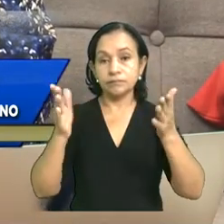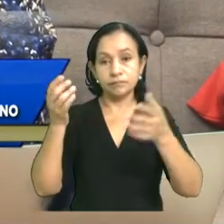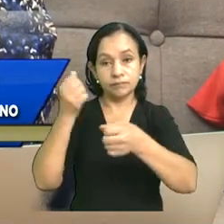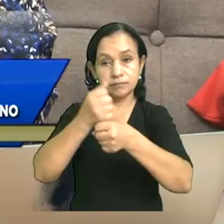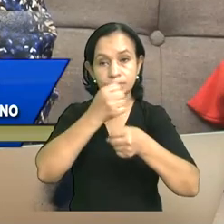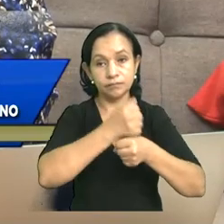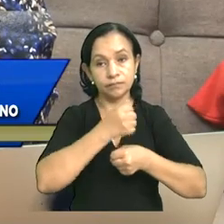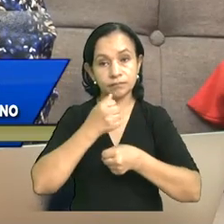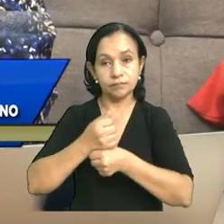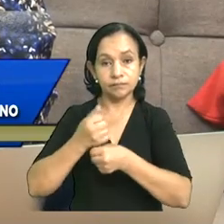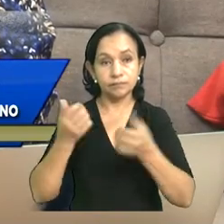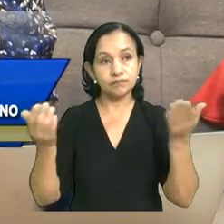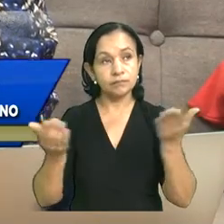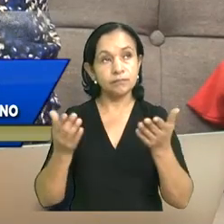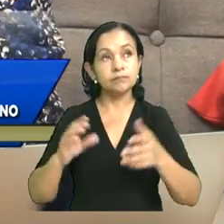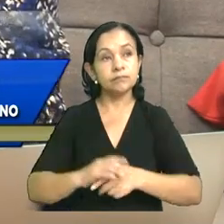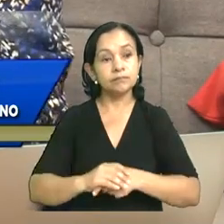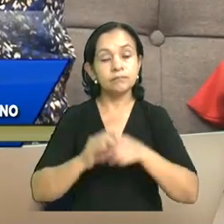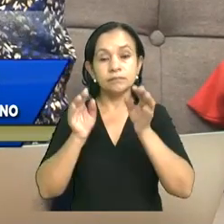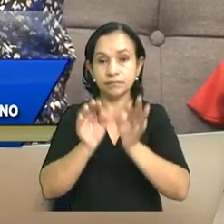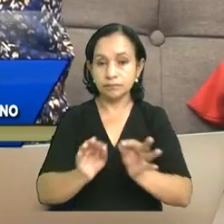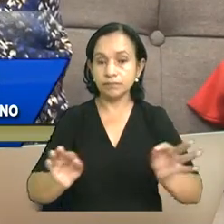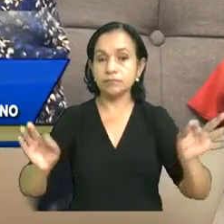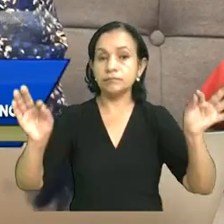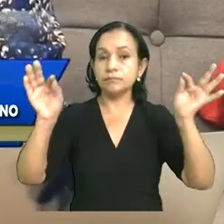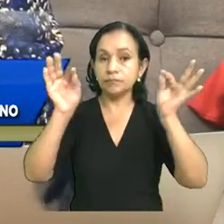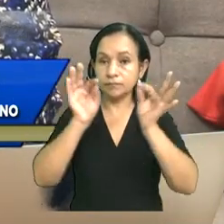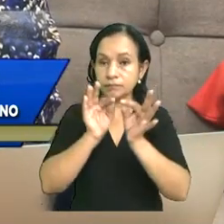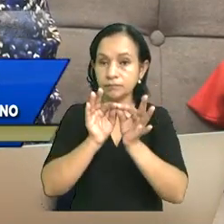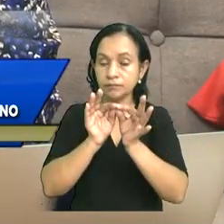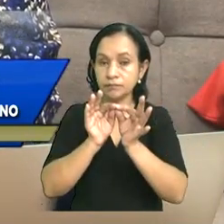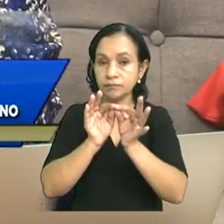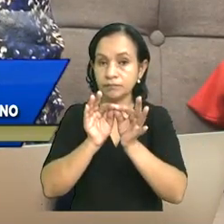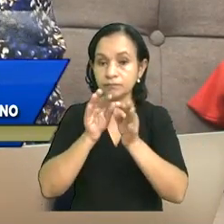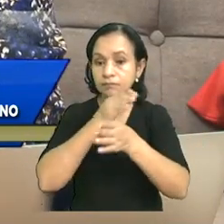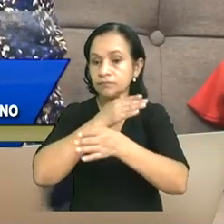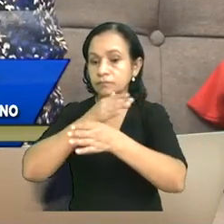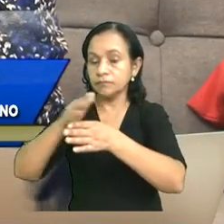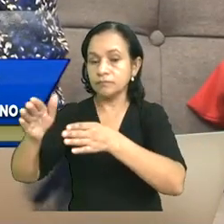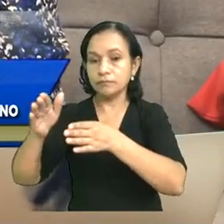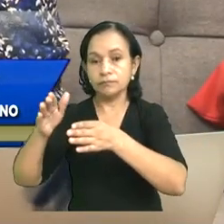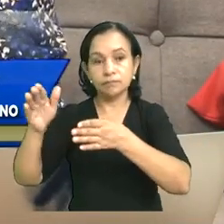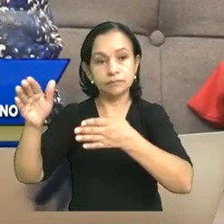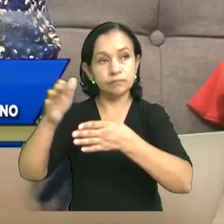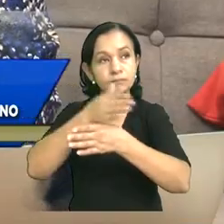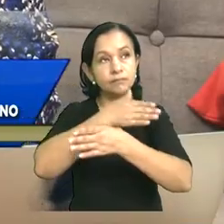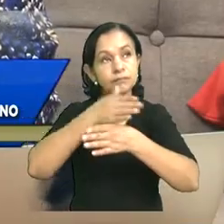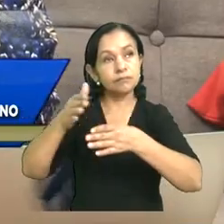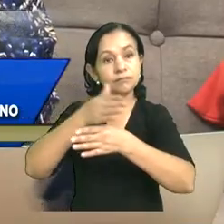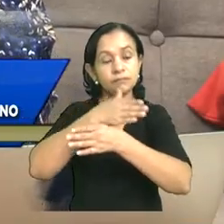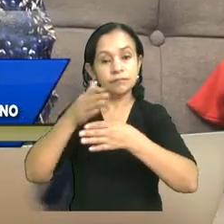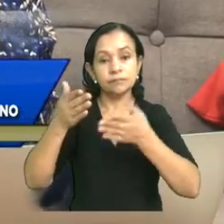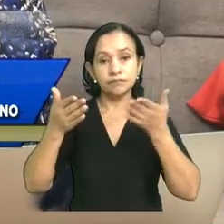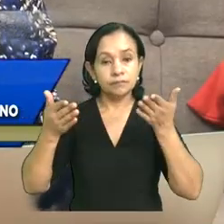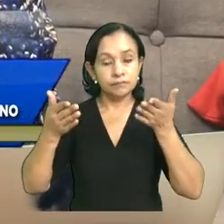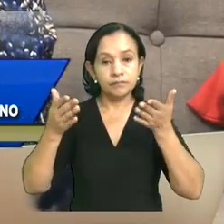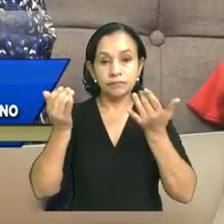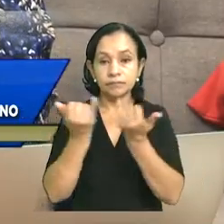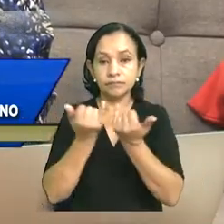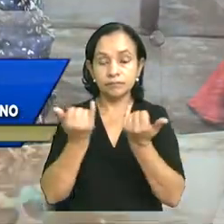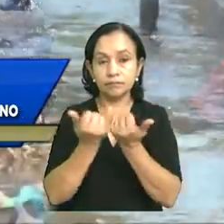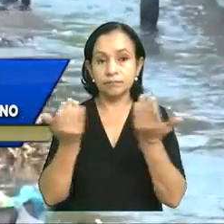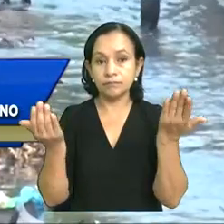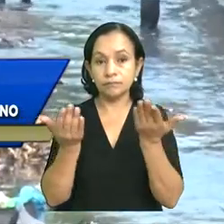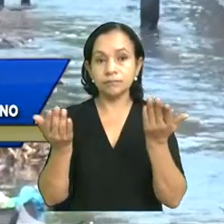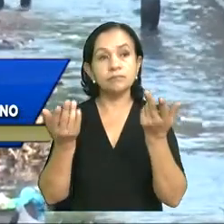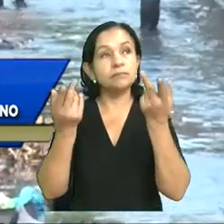trabajadores. Eso es importantísimo, ese trabajo extra a todas las rutas de recolección de basura, okay. Extra,